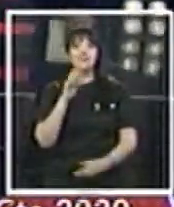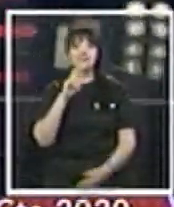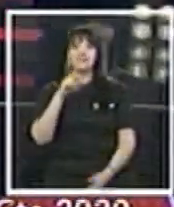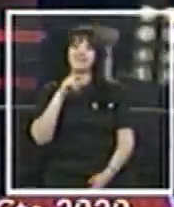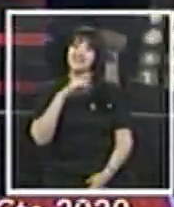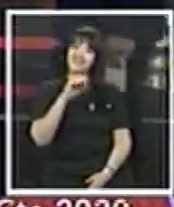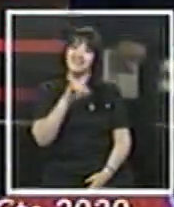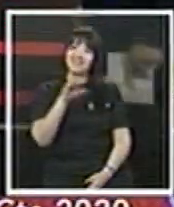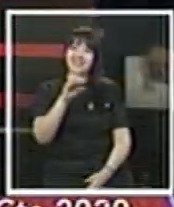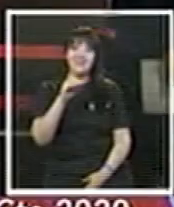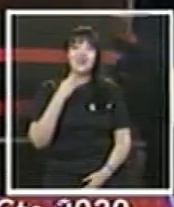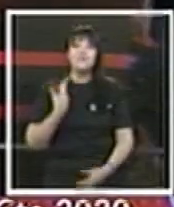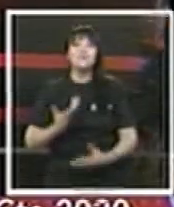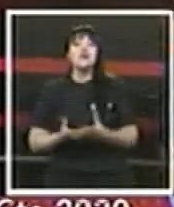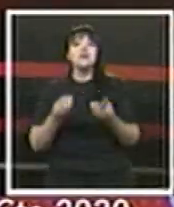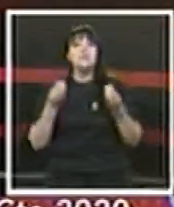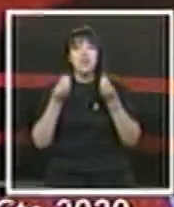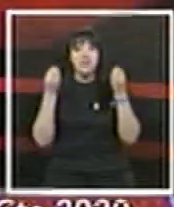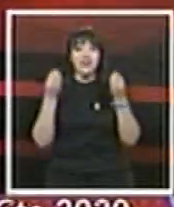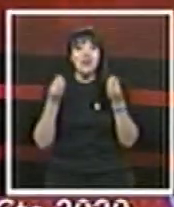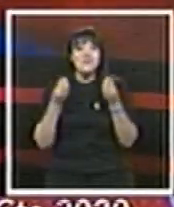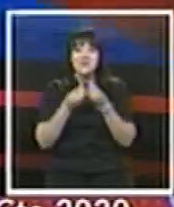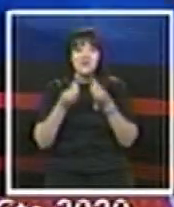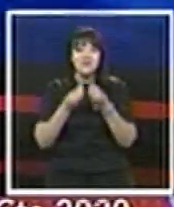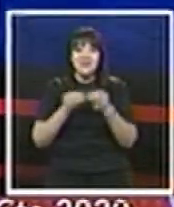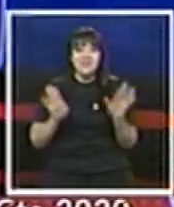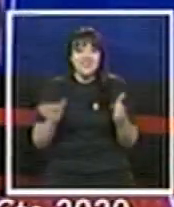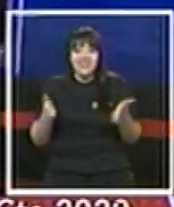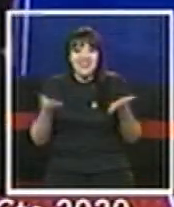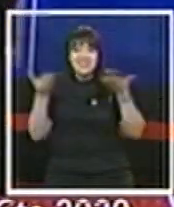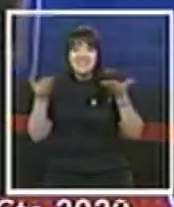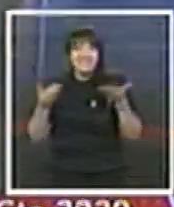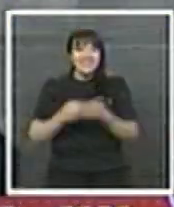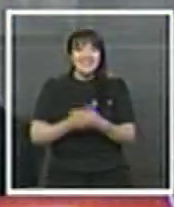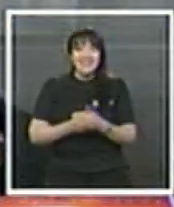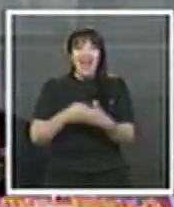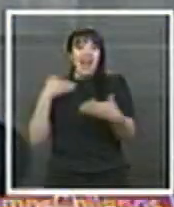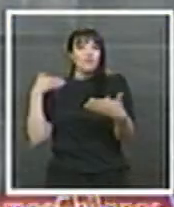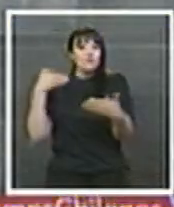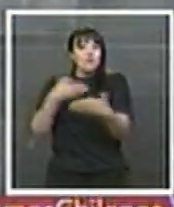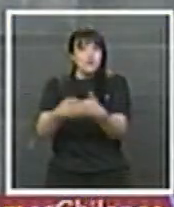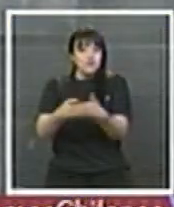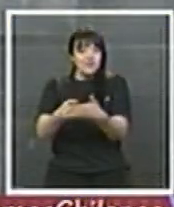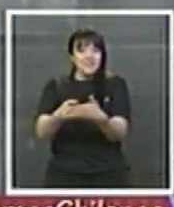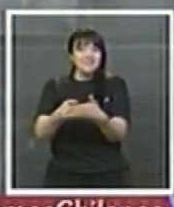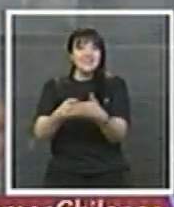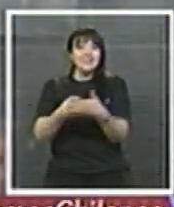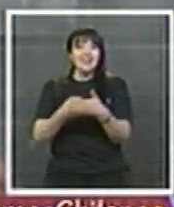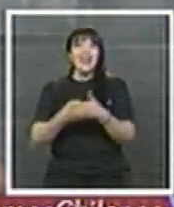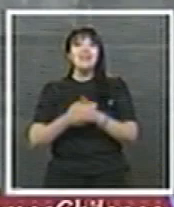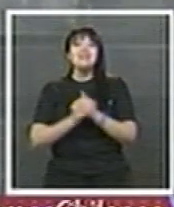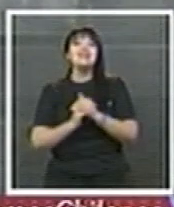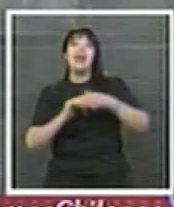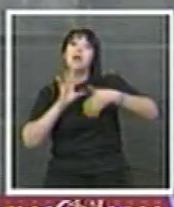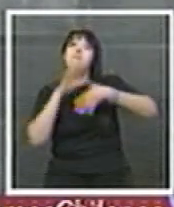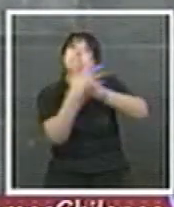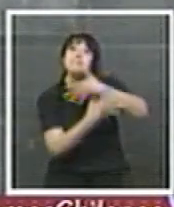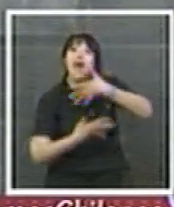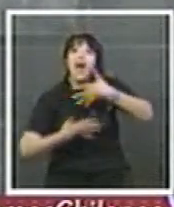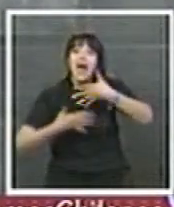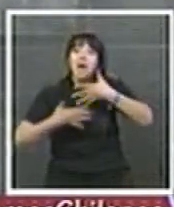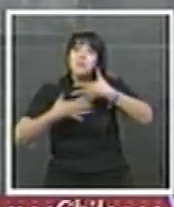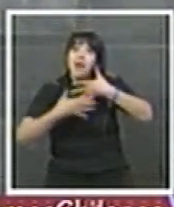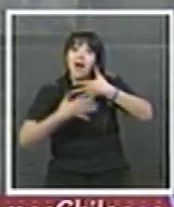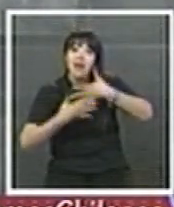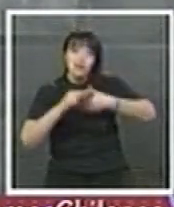vamos. Aquí estamos con mucho ánimo. Esta es la recta final. Hemos puesto en el mapa de Chile a las personas